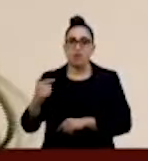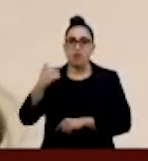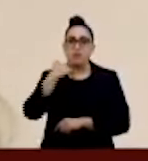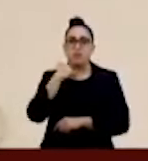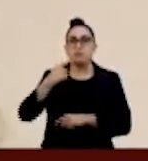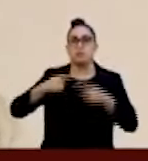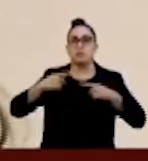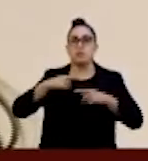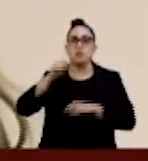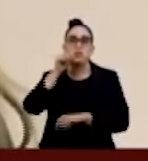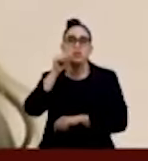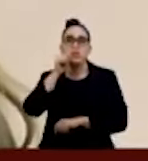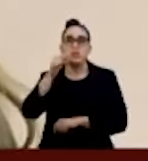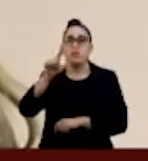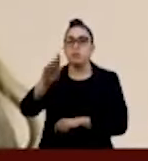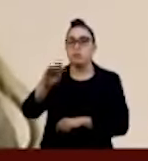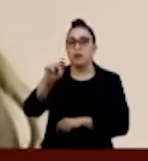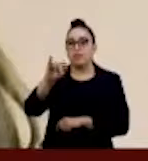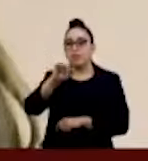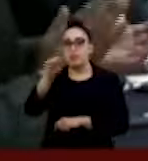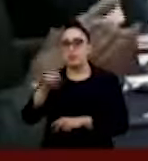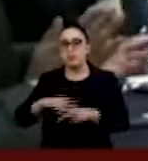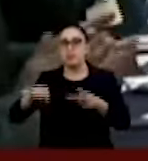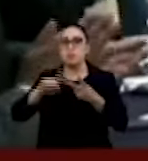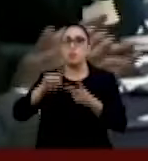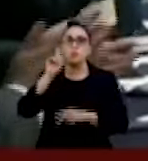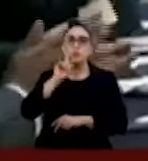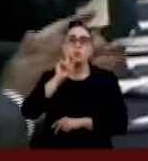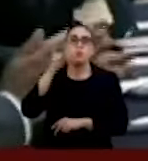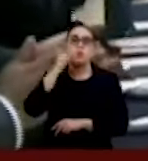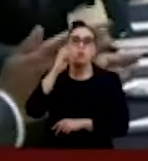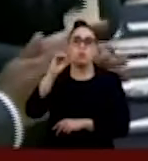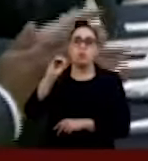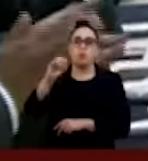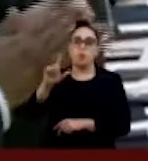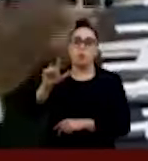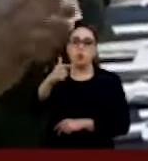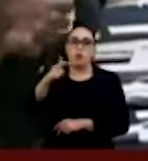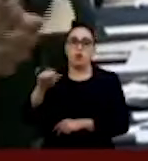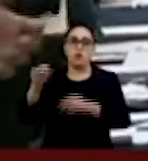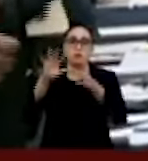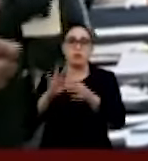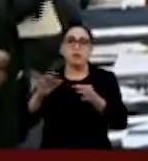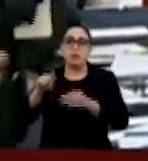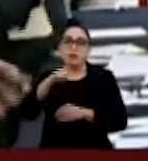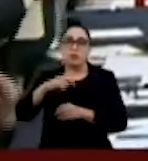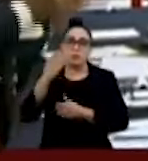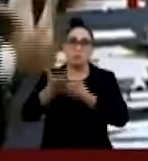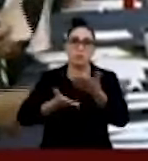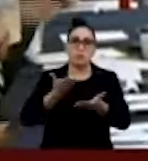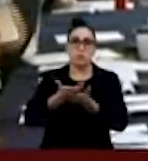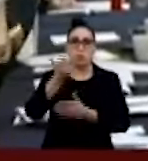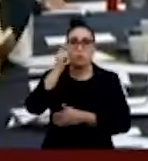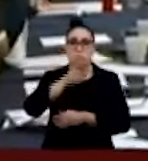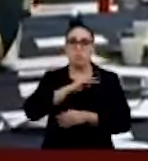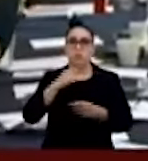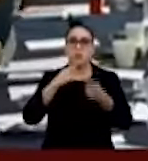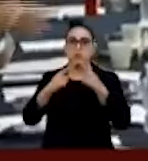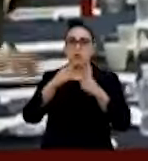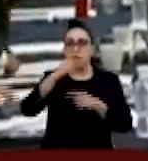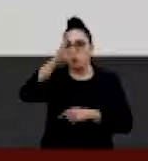batis así como la diputada Olga Sánchez Cordero integrantes de la comisión hicieron votos por lograr acuerdos para el bienestar